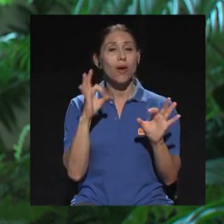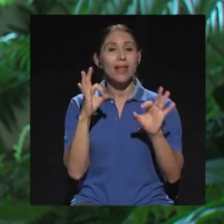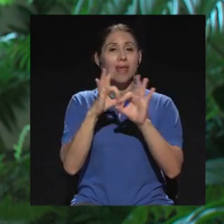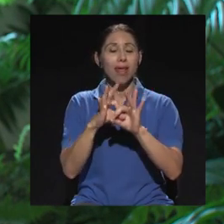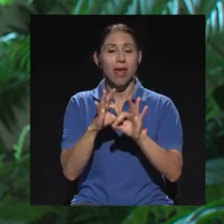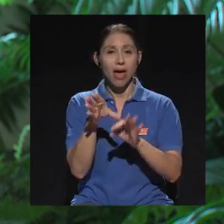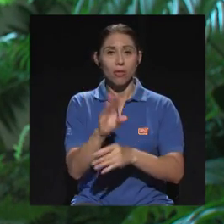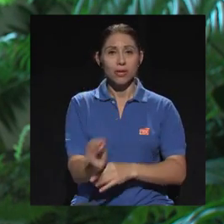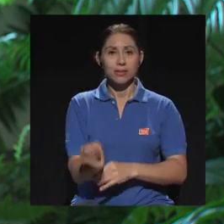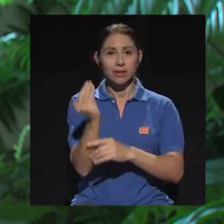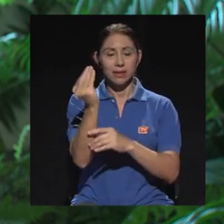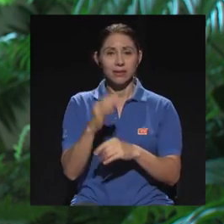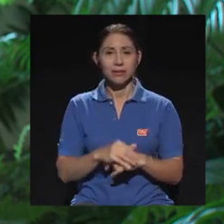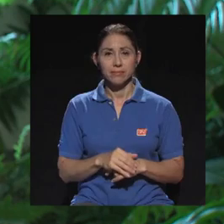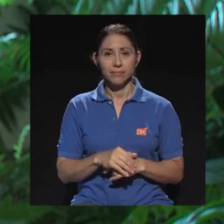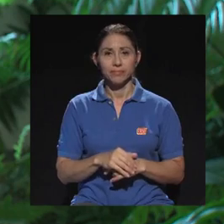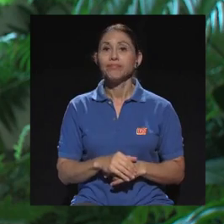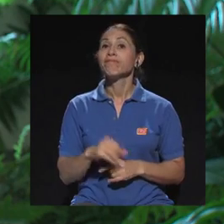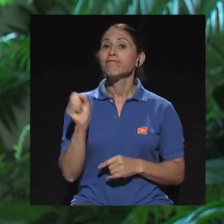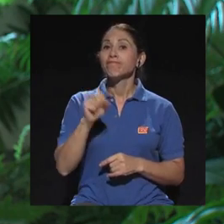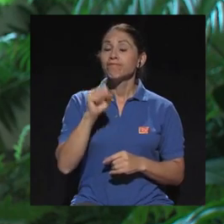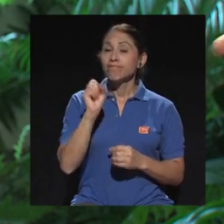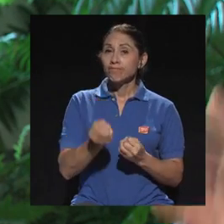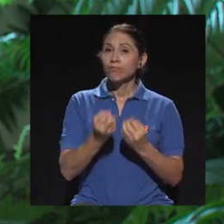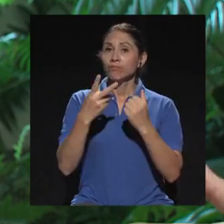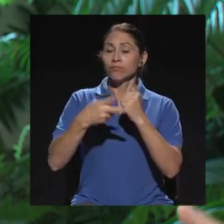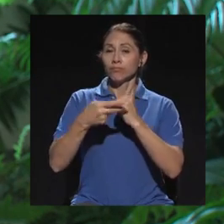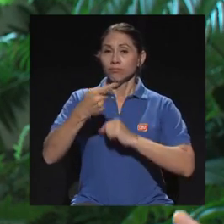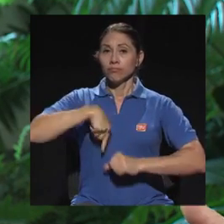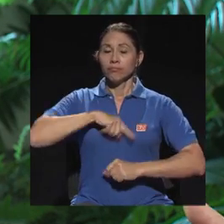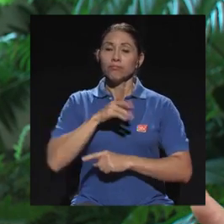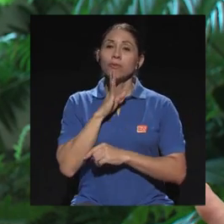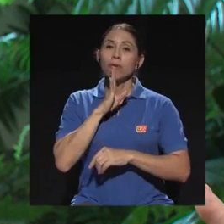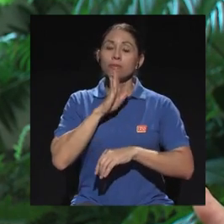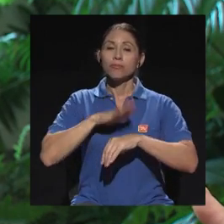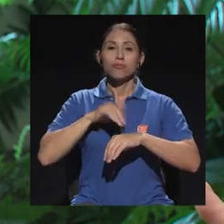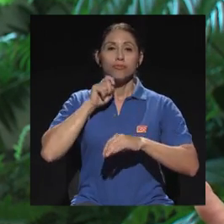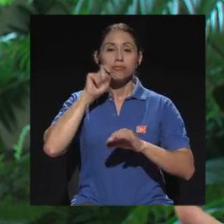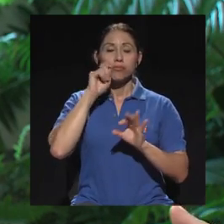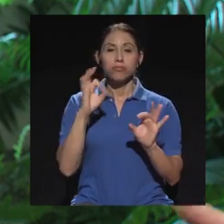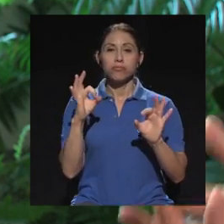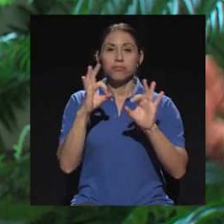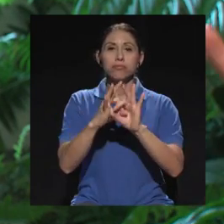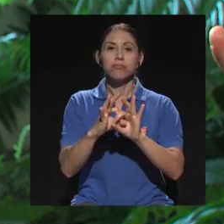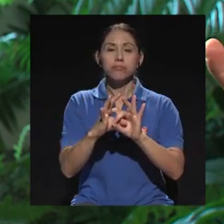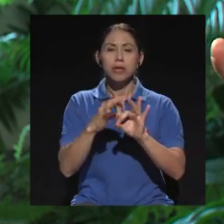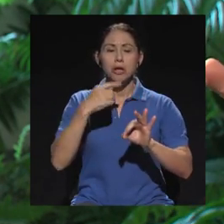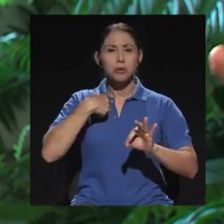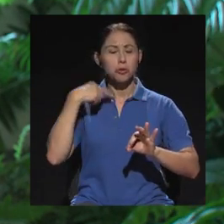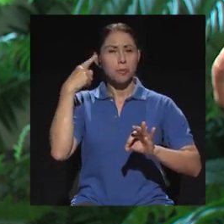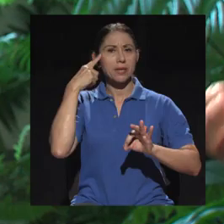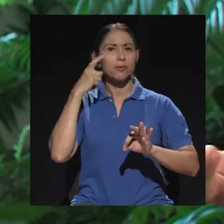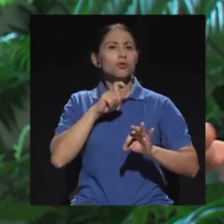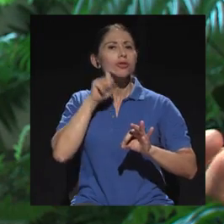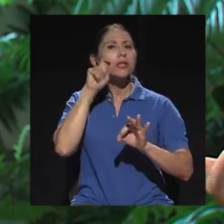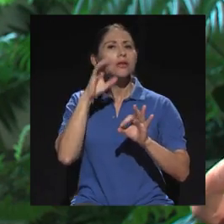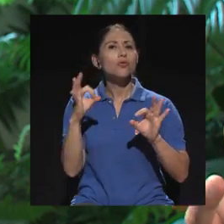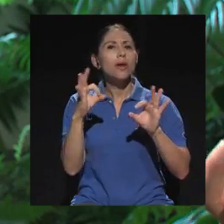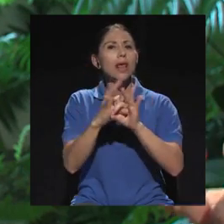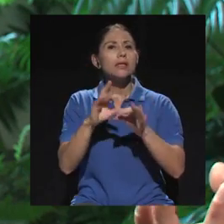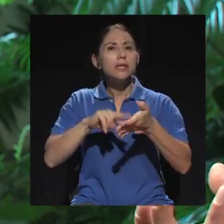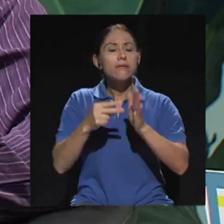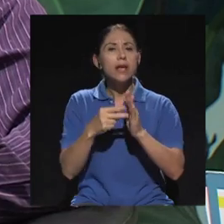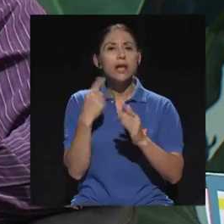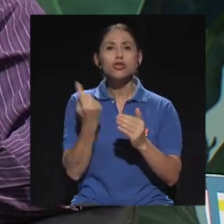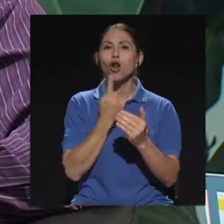Natalia, y es que muchas veces hablamos de sexualidad y casi que lo reducimos a solo la parte